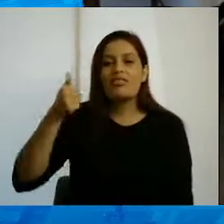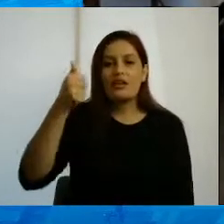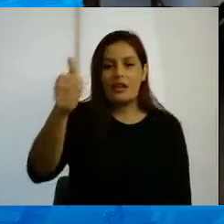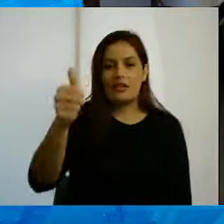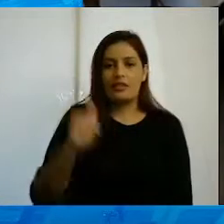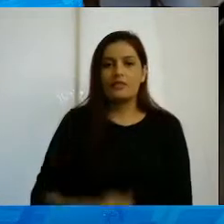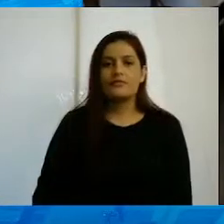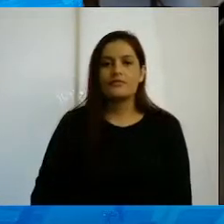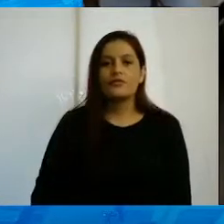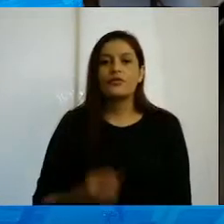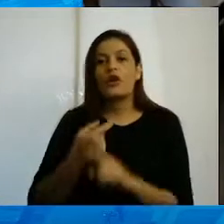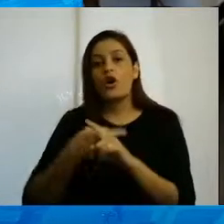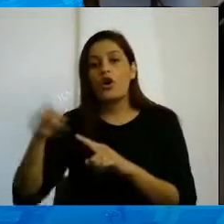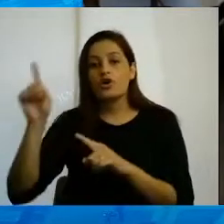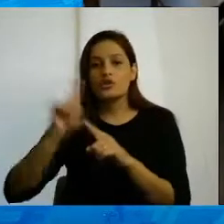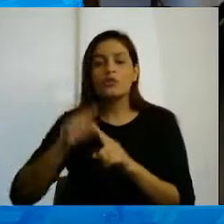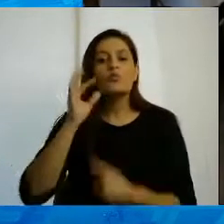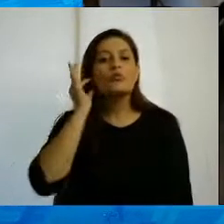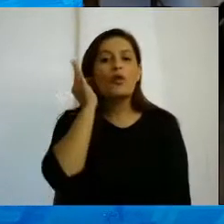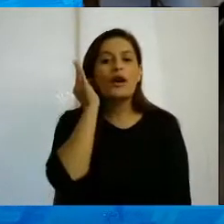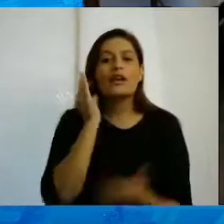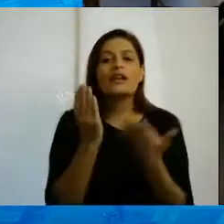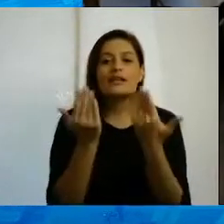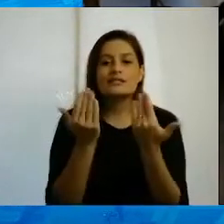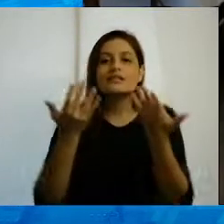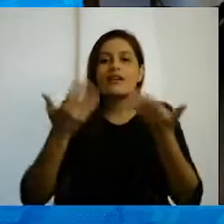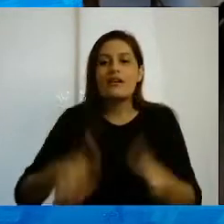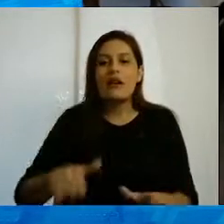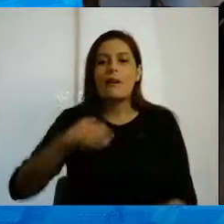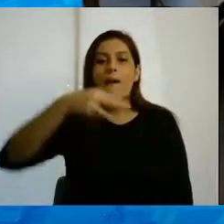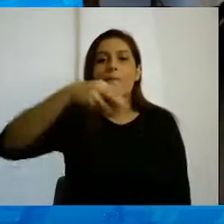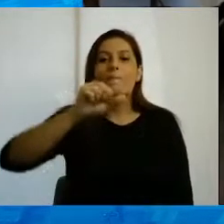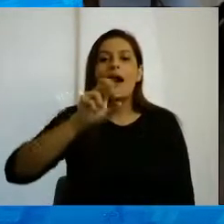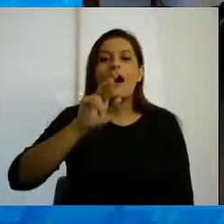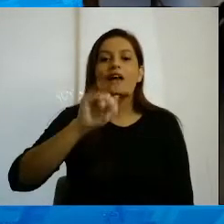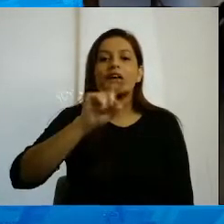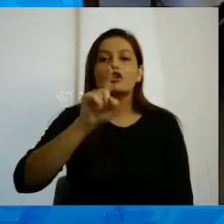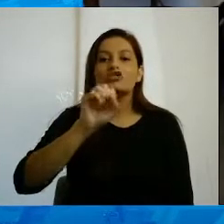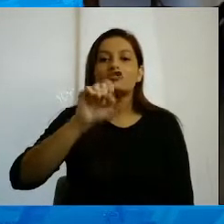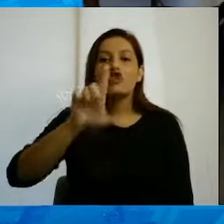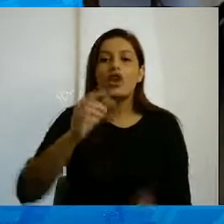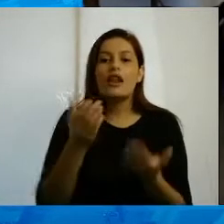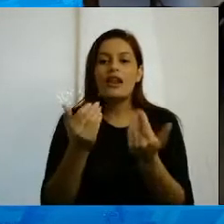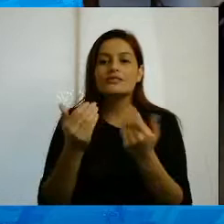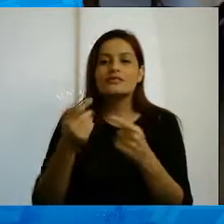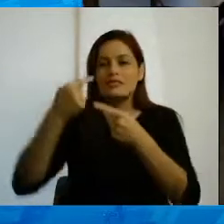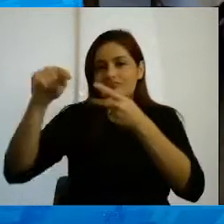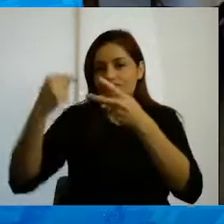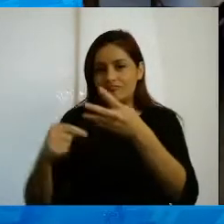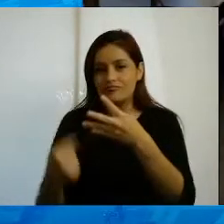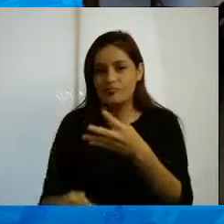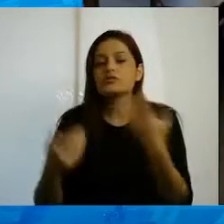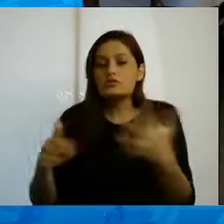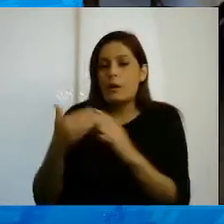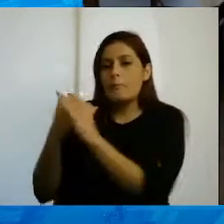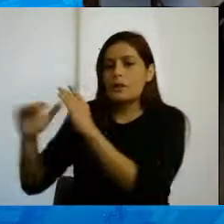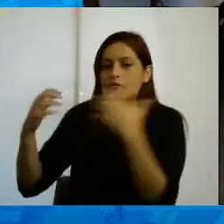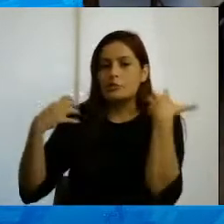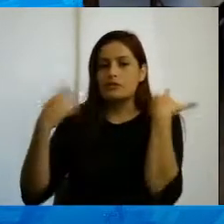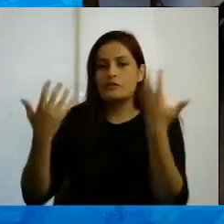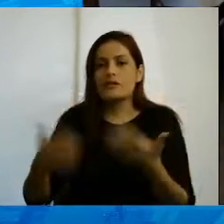informa situación de dirigente, gabinete y Dideco. Carta de la vecina Marisol Loyola, solicitudes